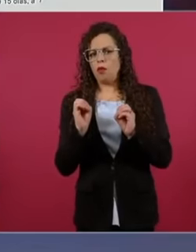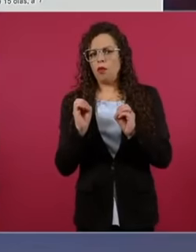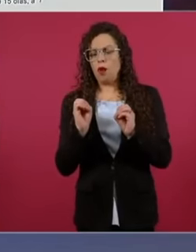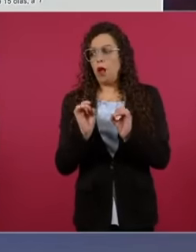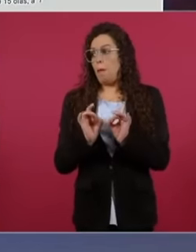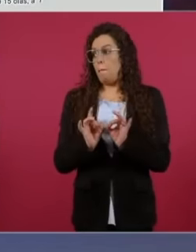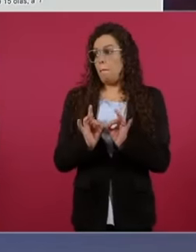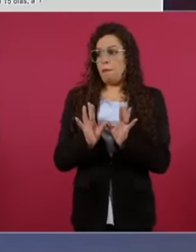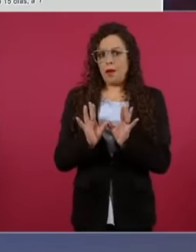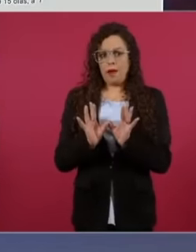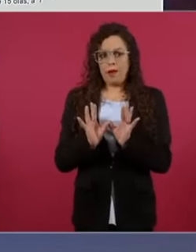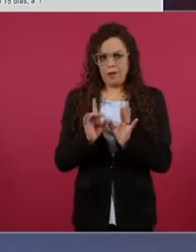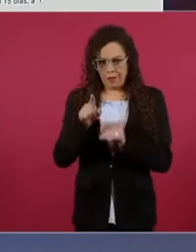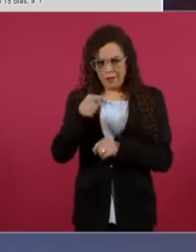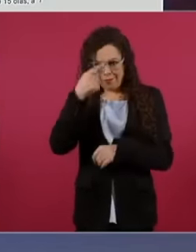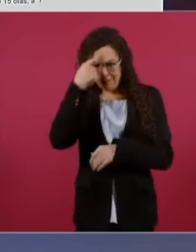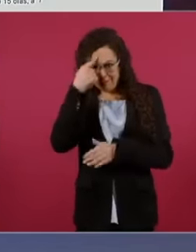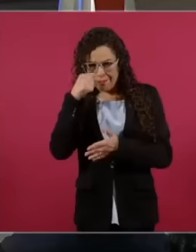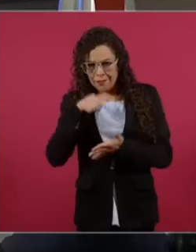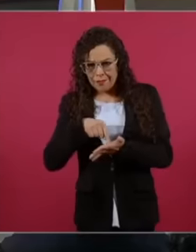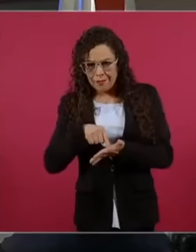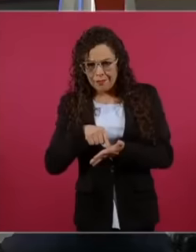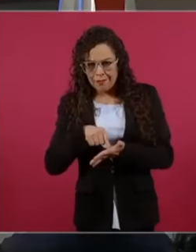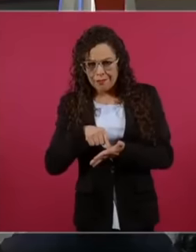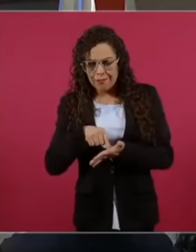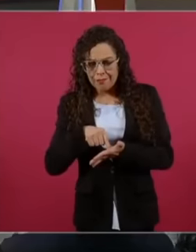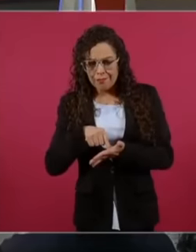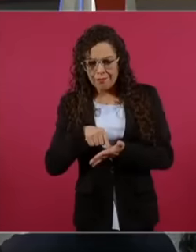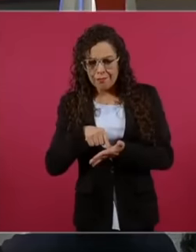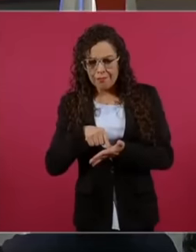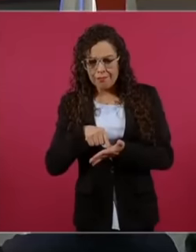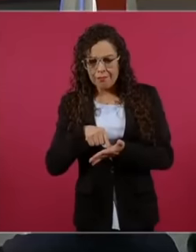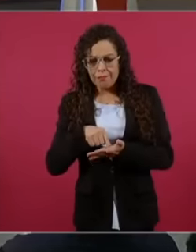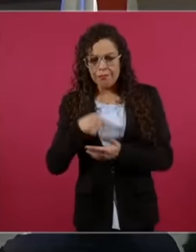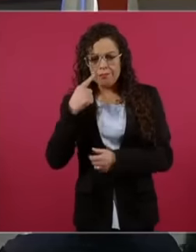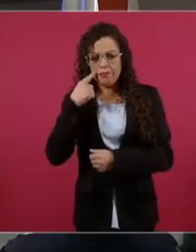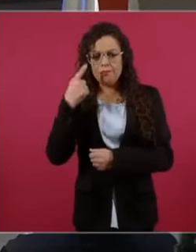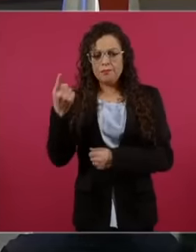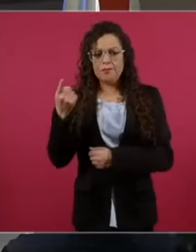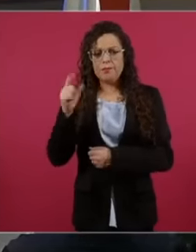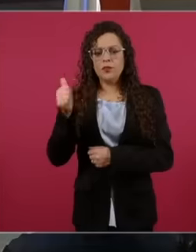Ya no sigo, pero una cementera, 15.408